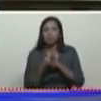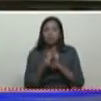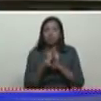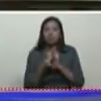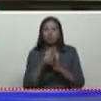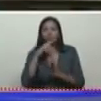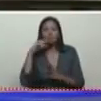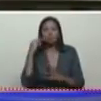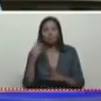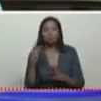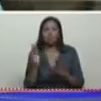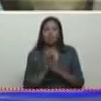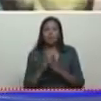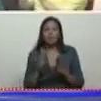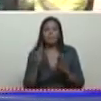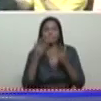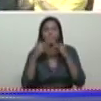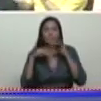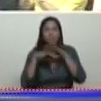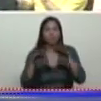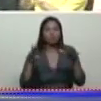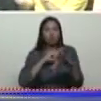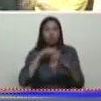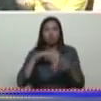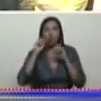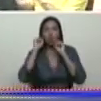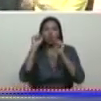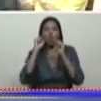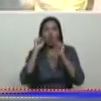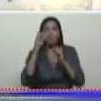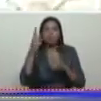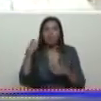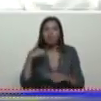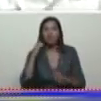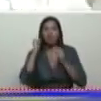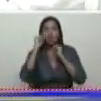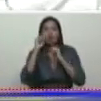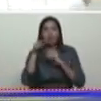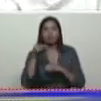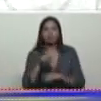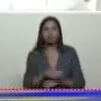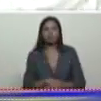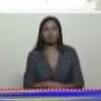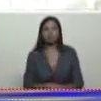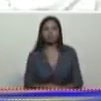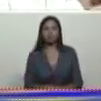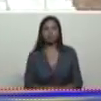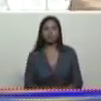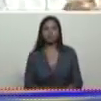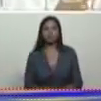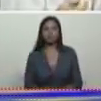bendición! Tenemos que lograrlo, compañeros. ¡Ay, tenemos que lograrlo!